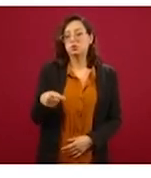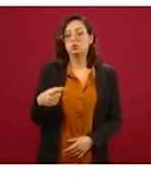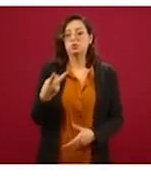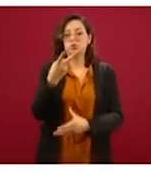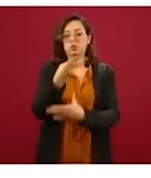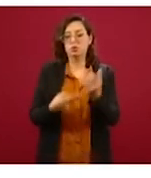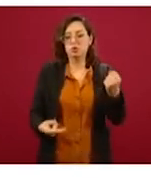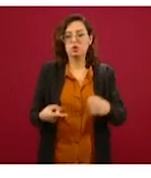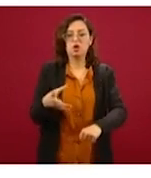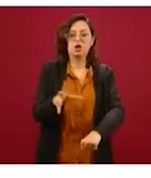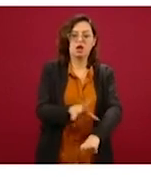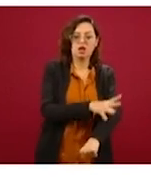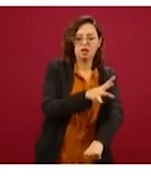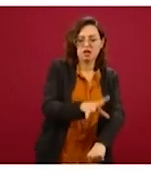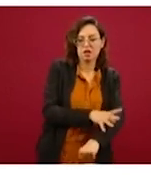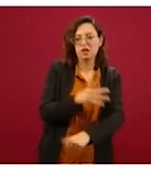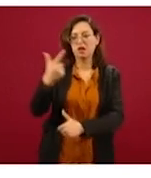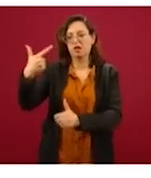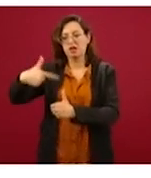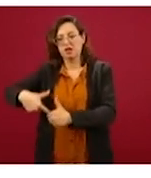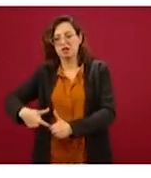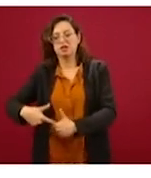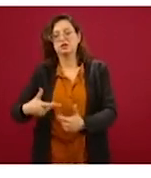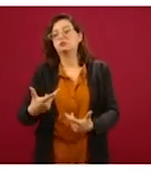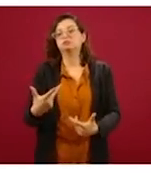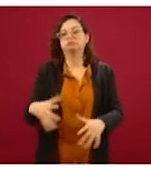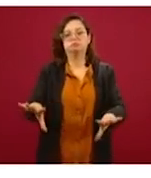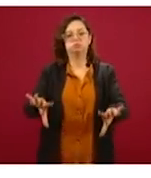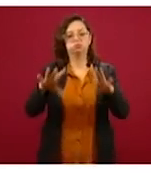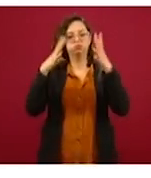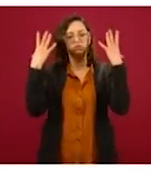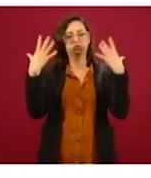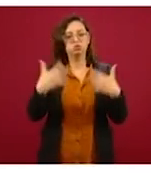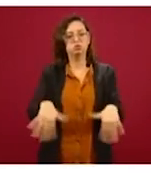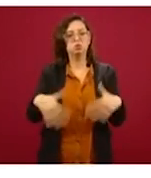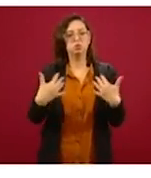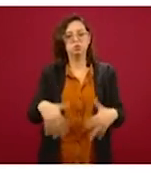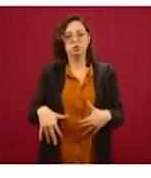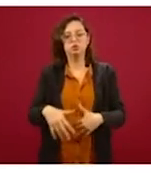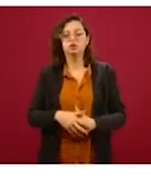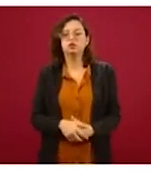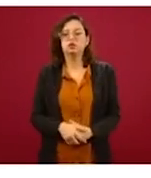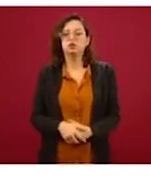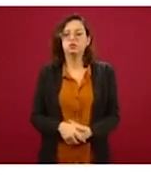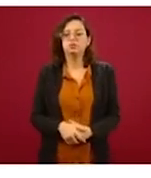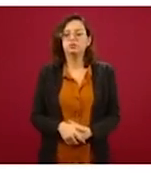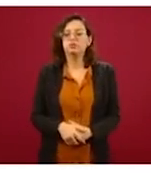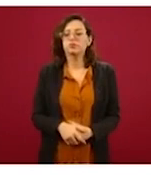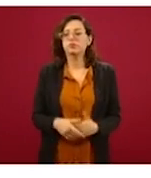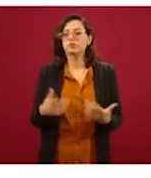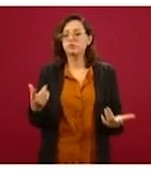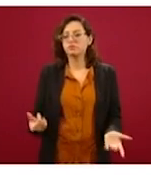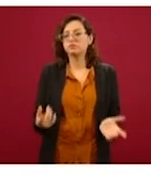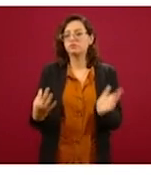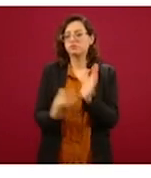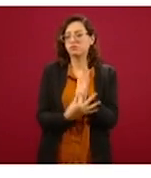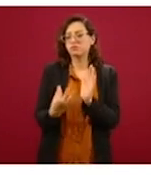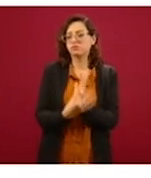de 0 a 100 kilómetros en 4.4 segundos. La mayoría de sus partes son de